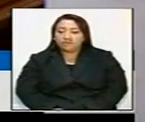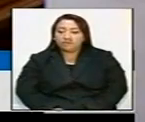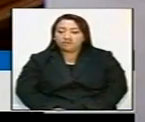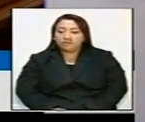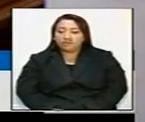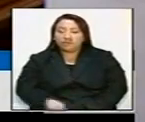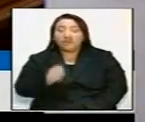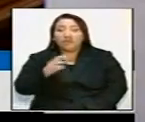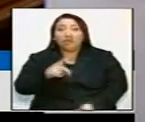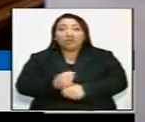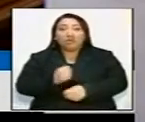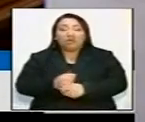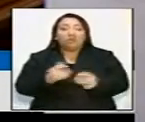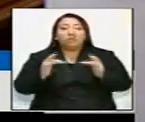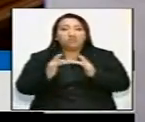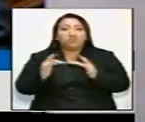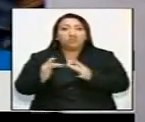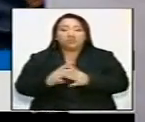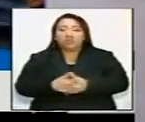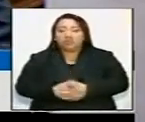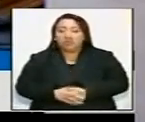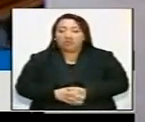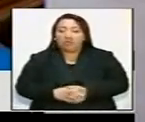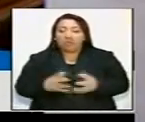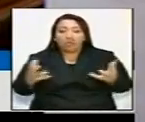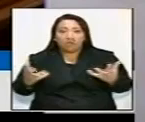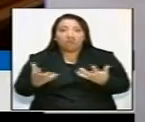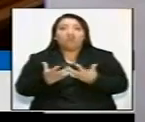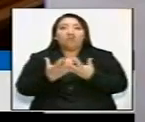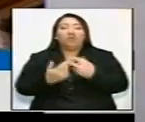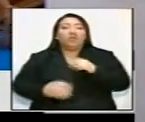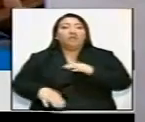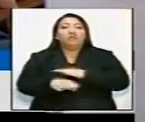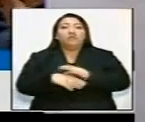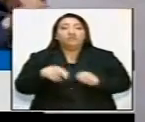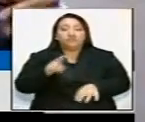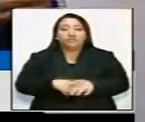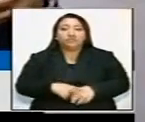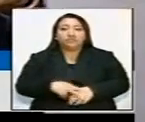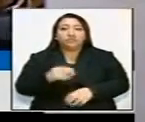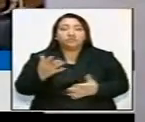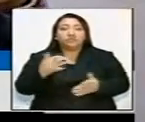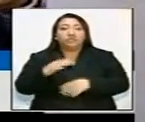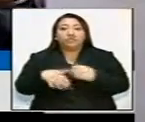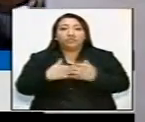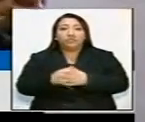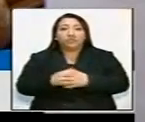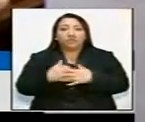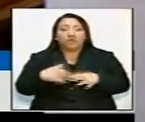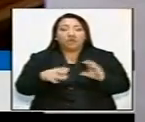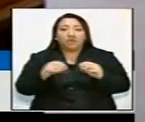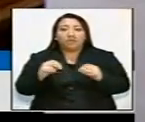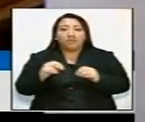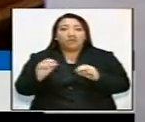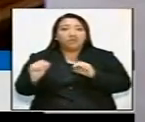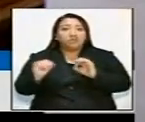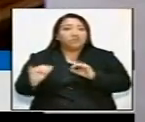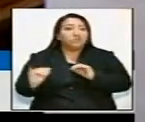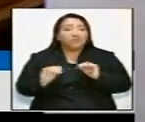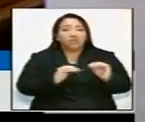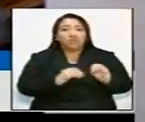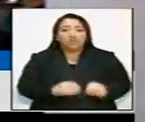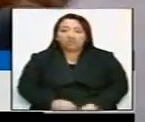implique un trabajo coordinado, un consenso y una base común en donde todos hablemos el mismo